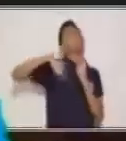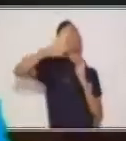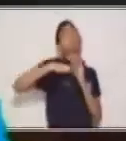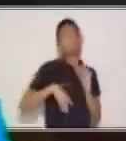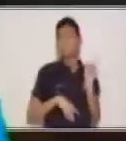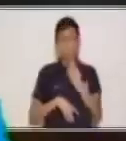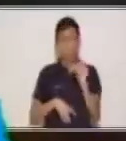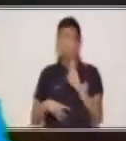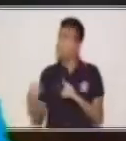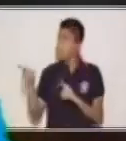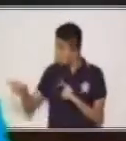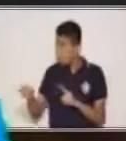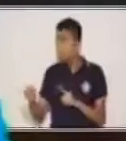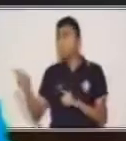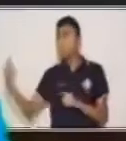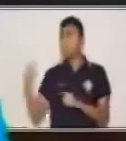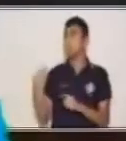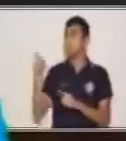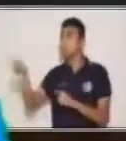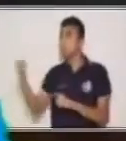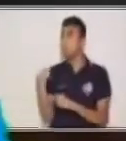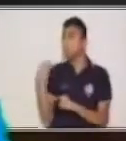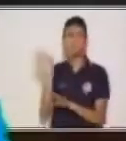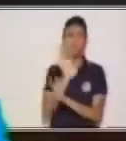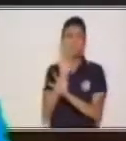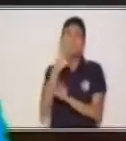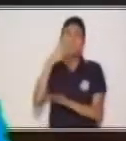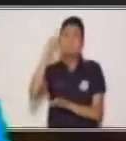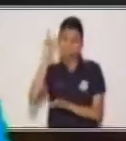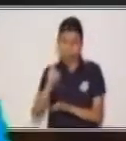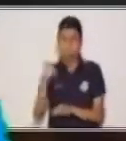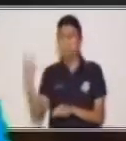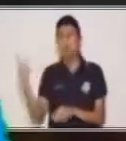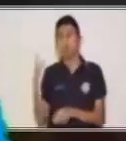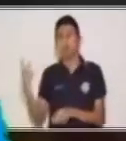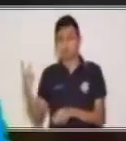sujeto sea compuesto, ¿ok? Bueno, vamos a avanzar.